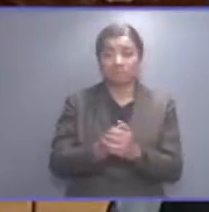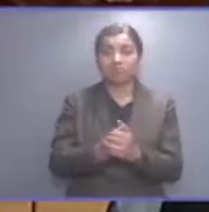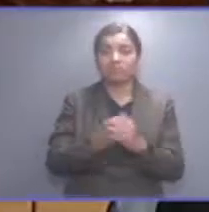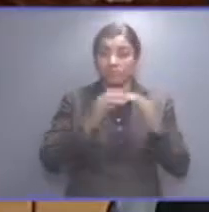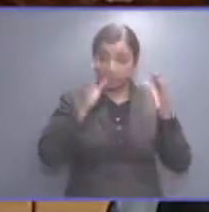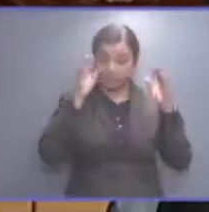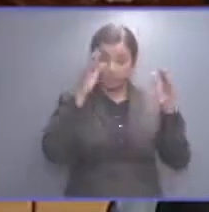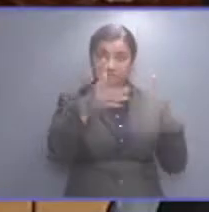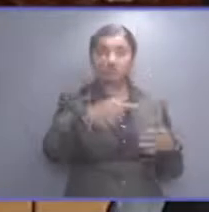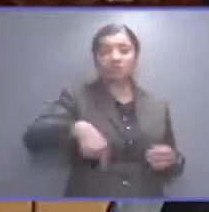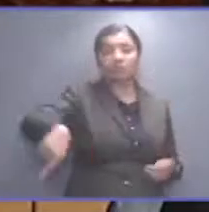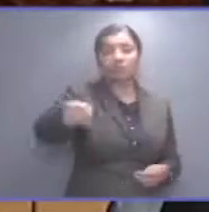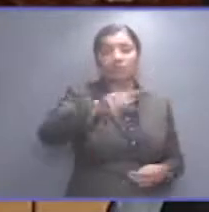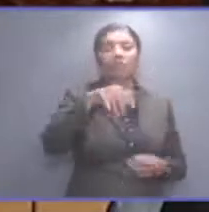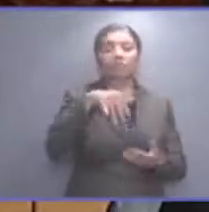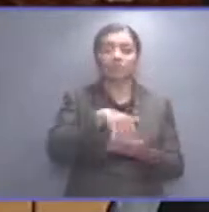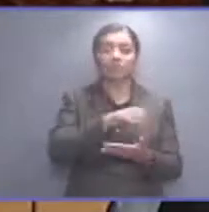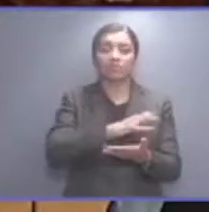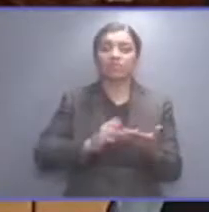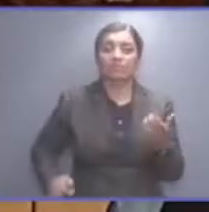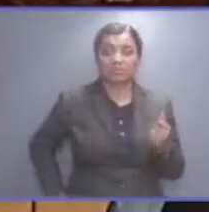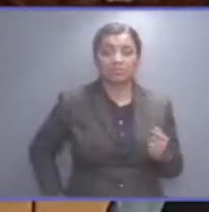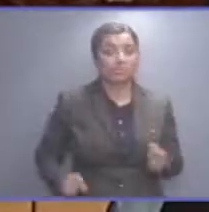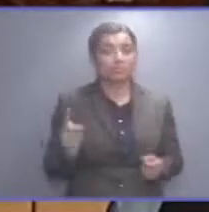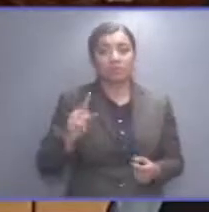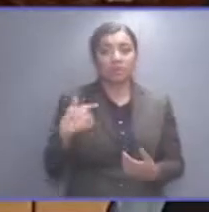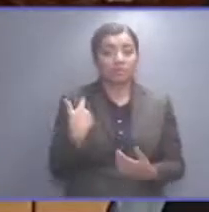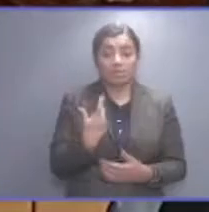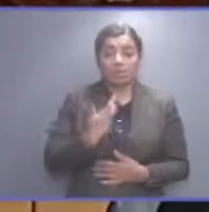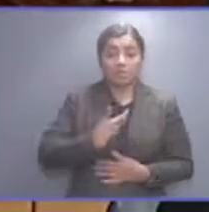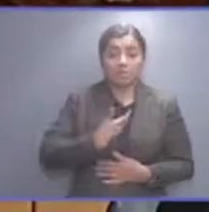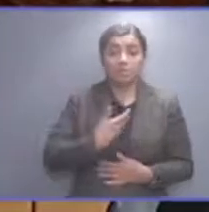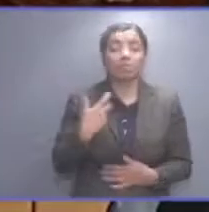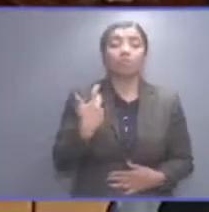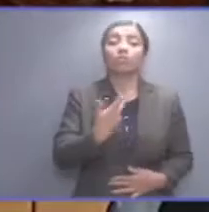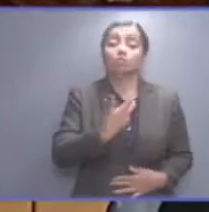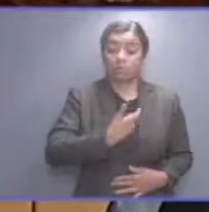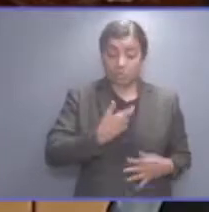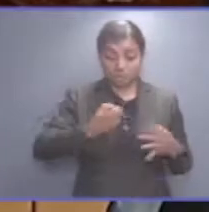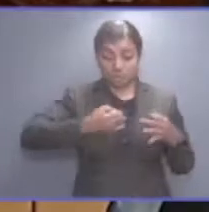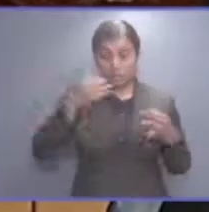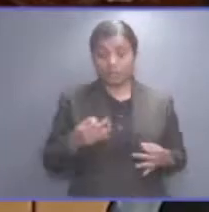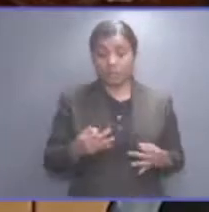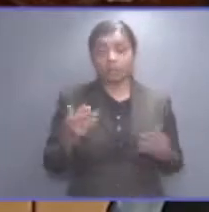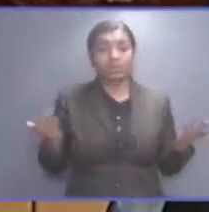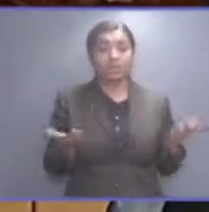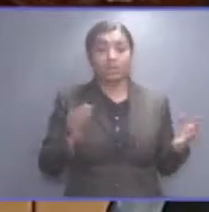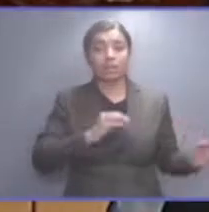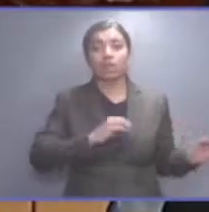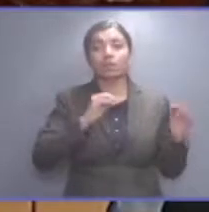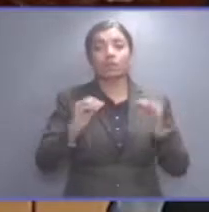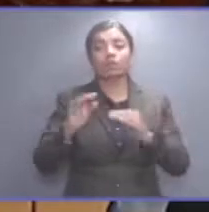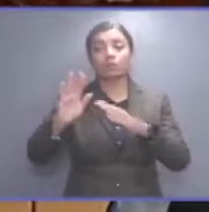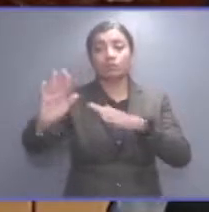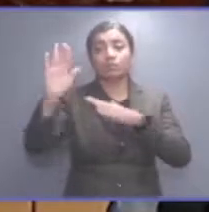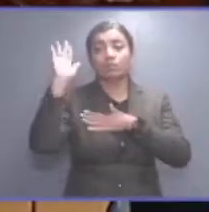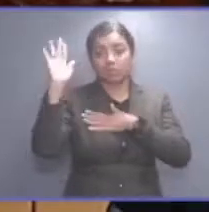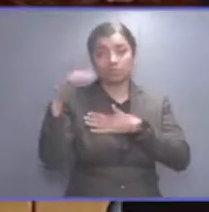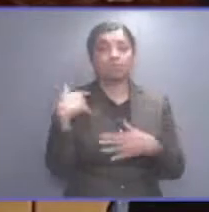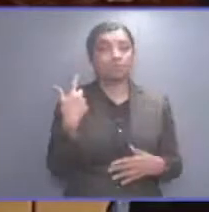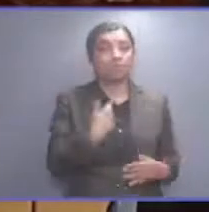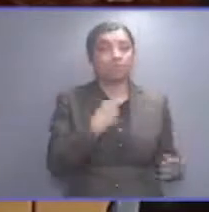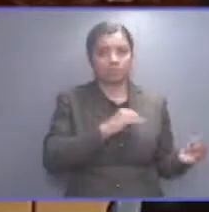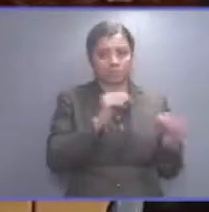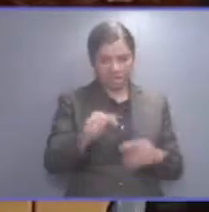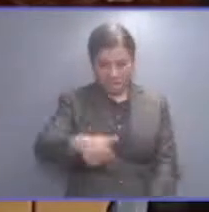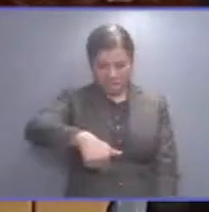para ustedes, pueblo salvadoreño. No es para nosotros. Nuestro deber es hacerlo cumplir. Nuestro deber es que desde